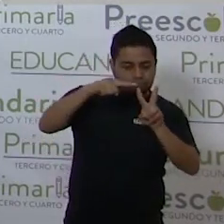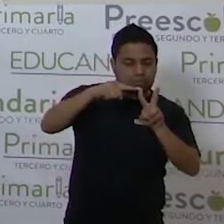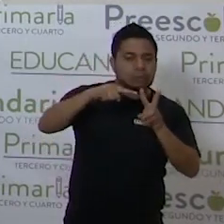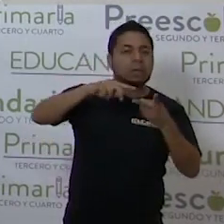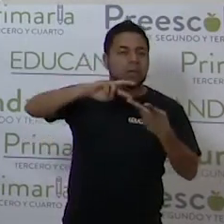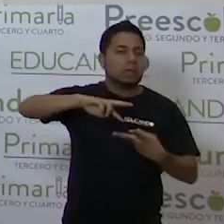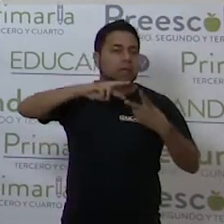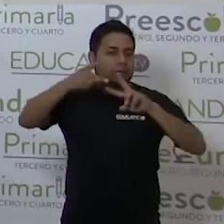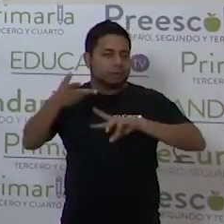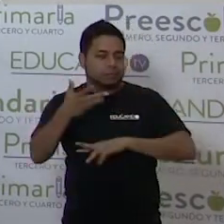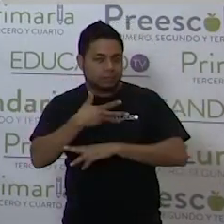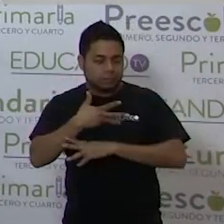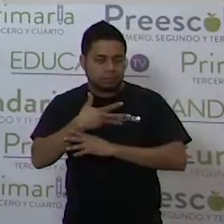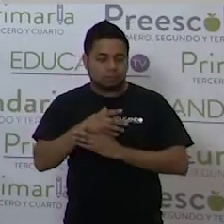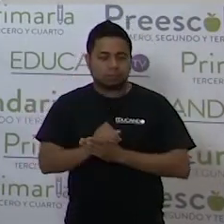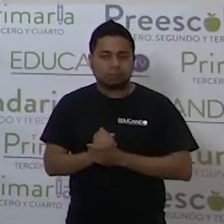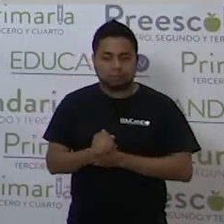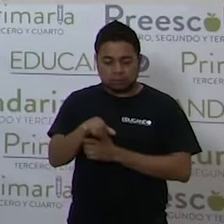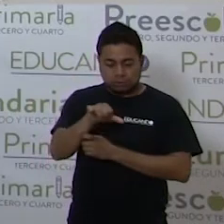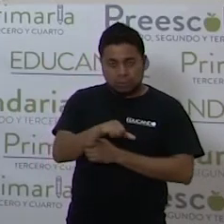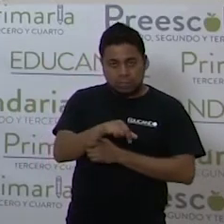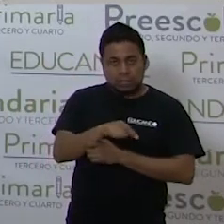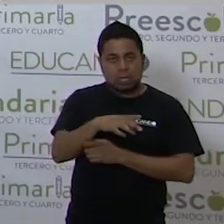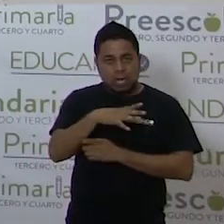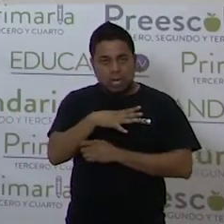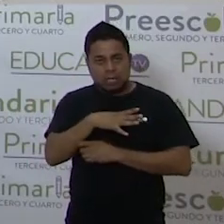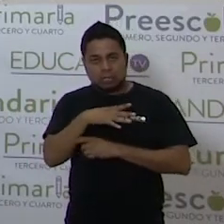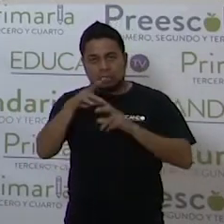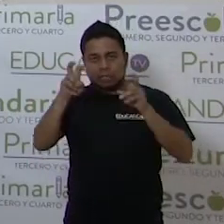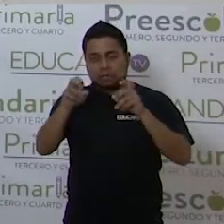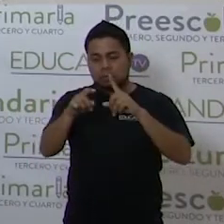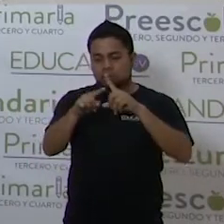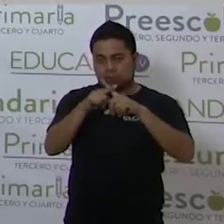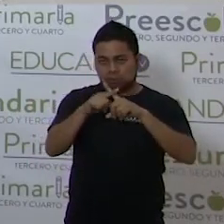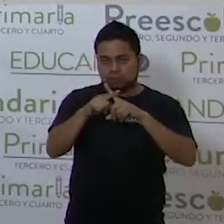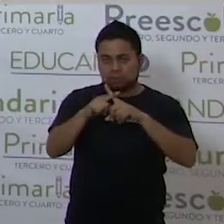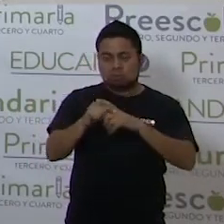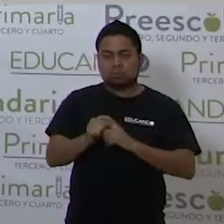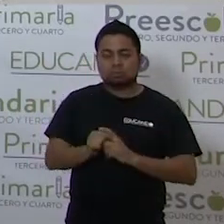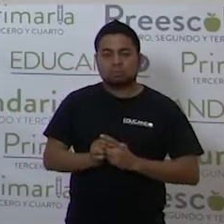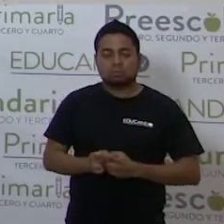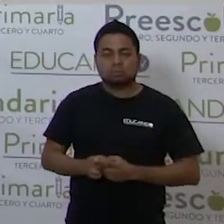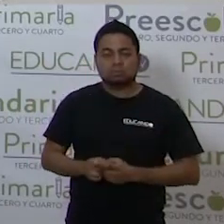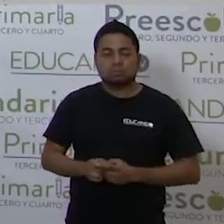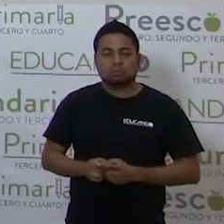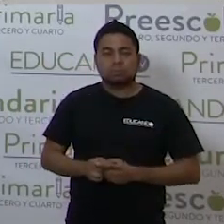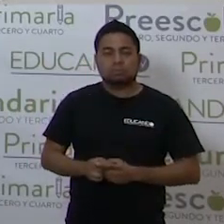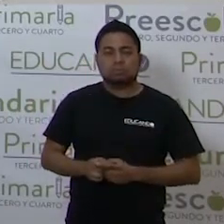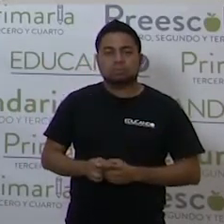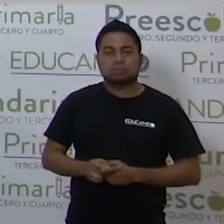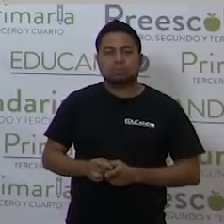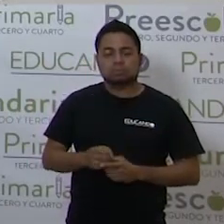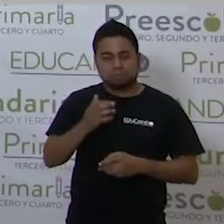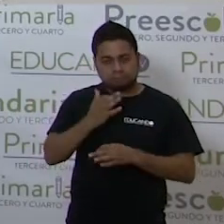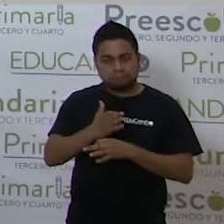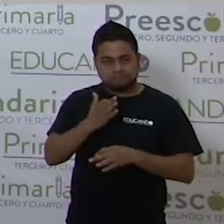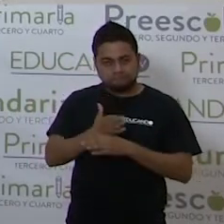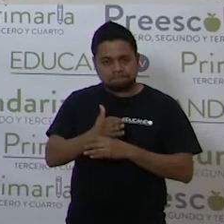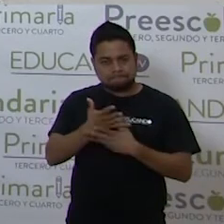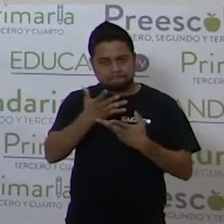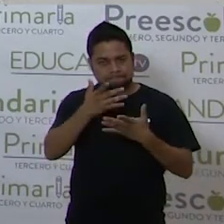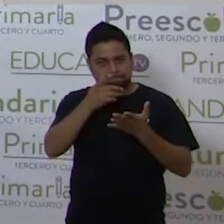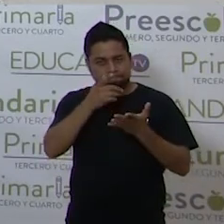entonces aquí hoy vamos a trabajar la multiplicación entonces vamos a pasar en lo que nos